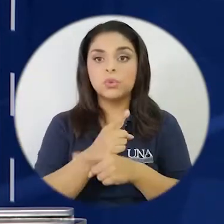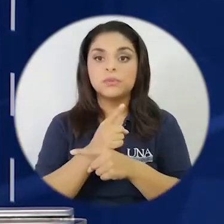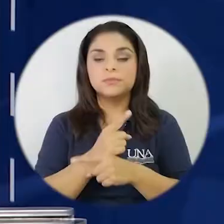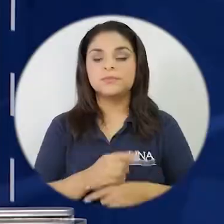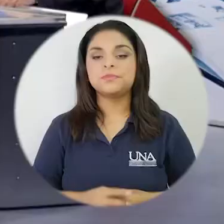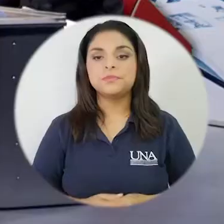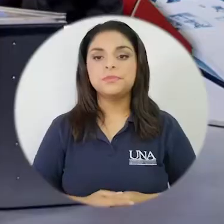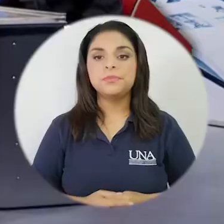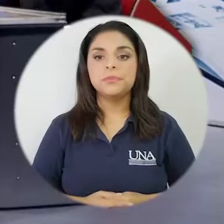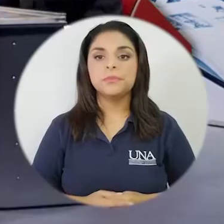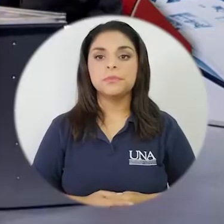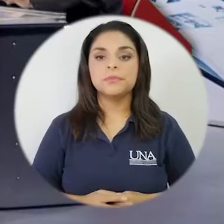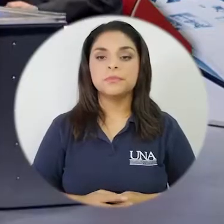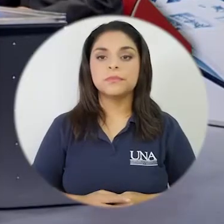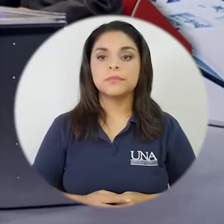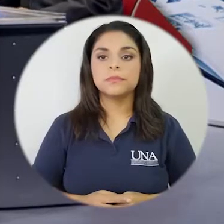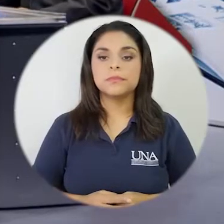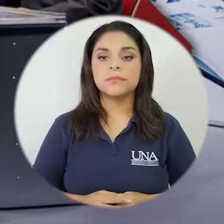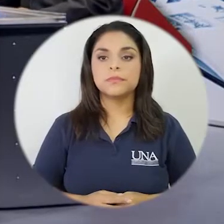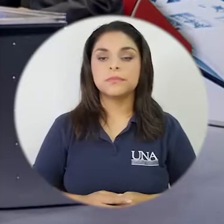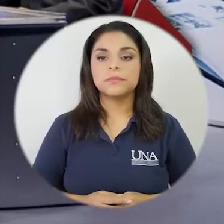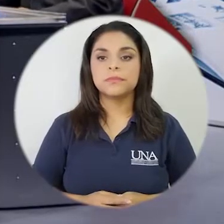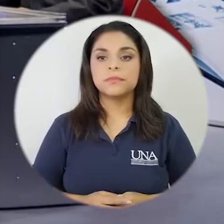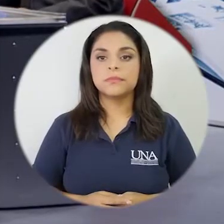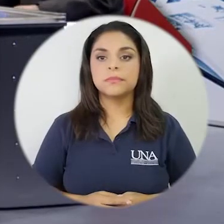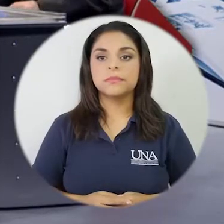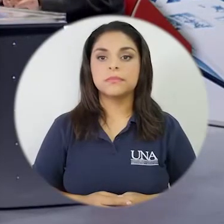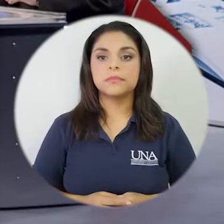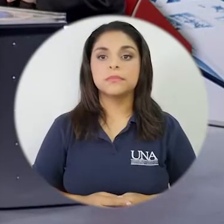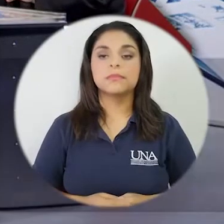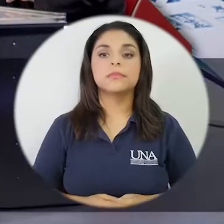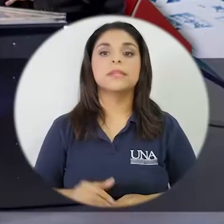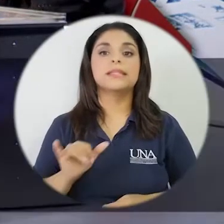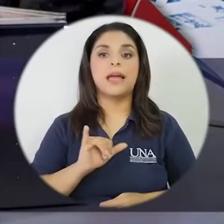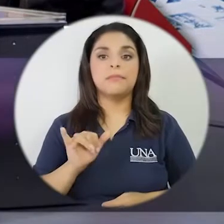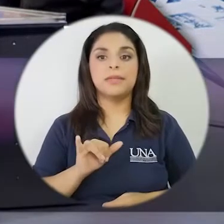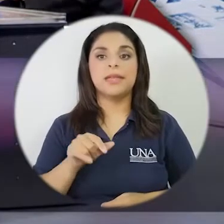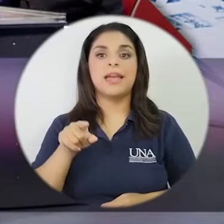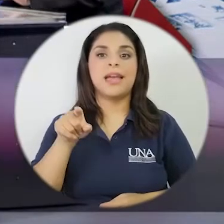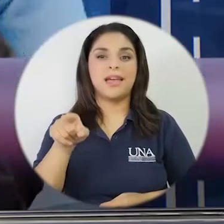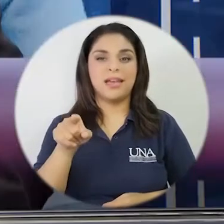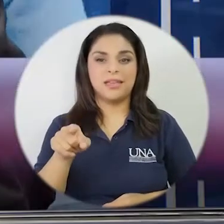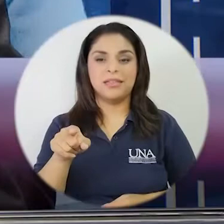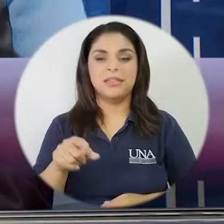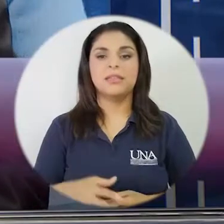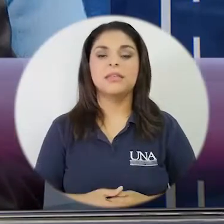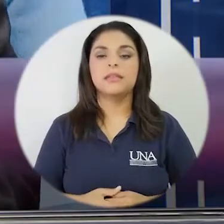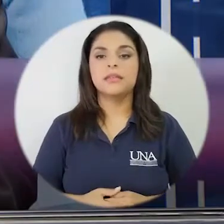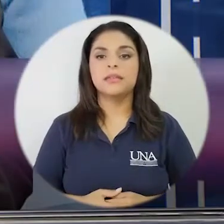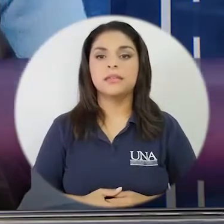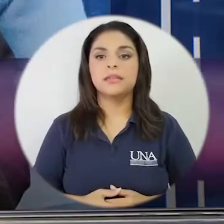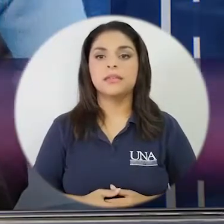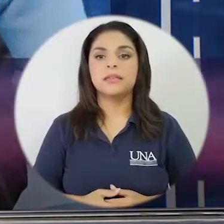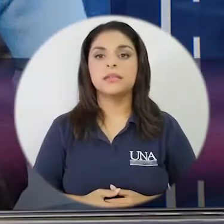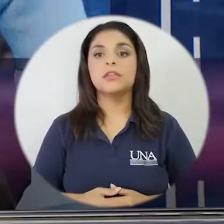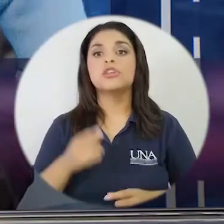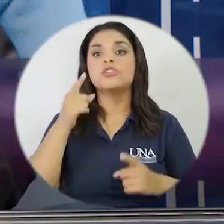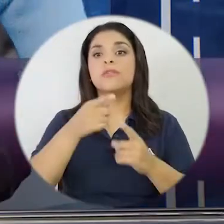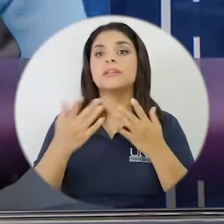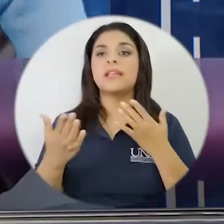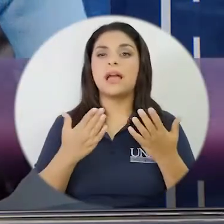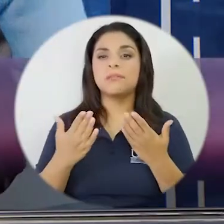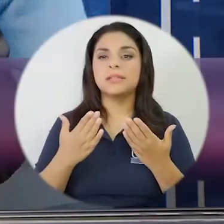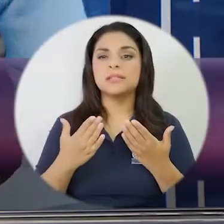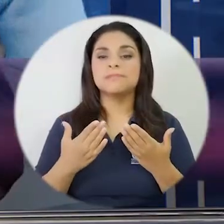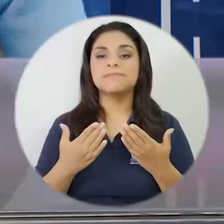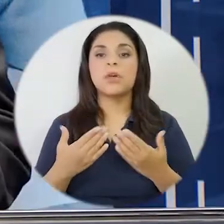Correcto. Y aquí entra a jugar también en la moneda en que están prestando, que a